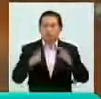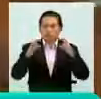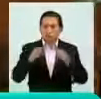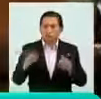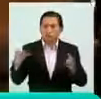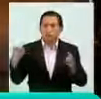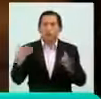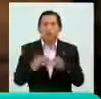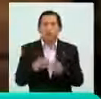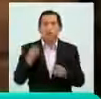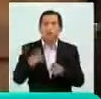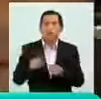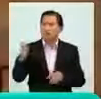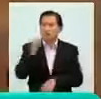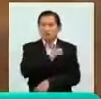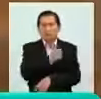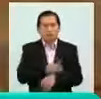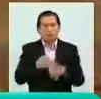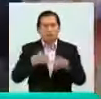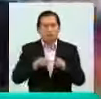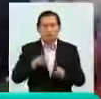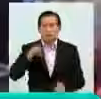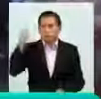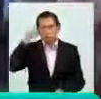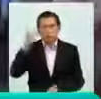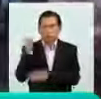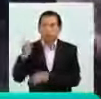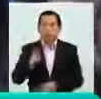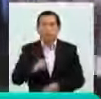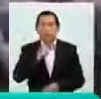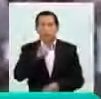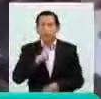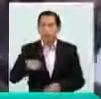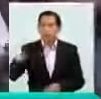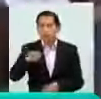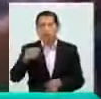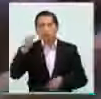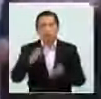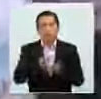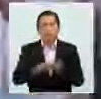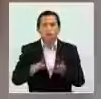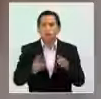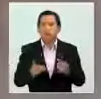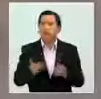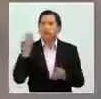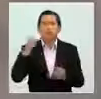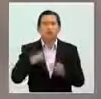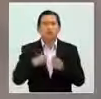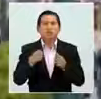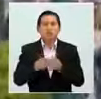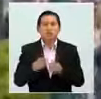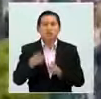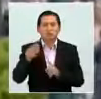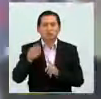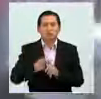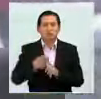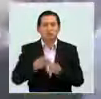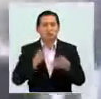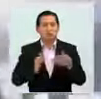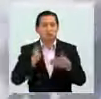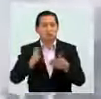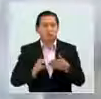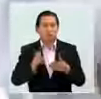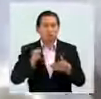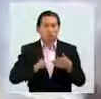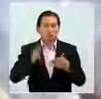las exautoridades continuarán y el Gobierno Nacional ha garantizado que será justicia por las muertes ocurridas durante los meses de octubre y noviembre